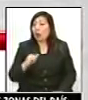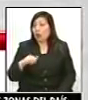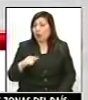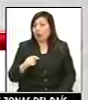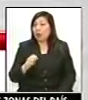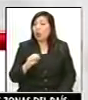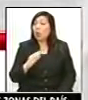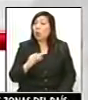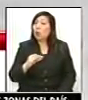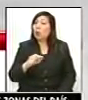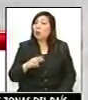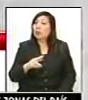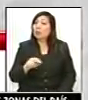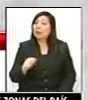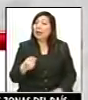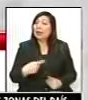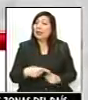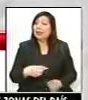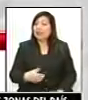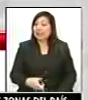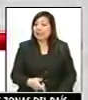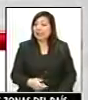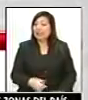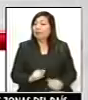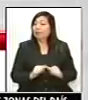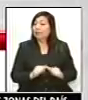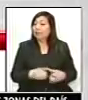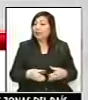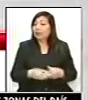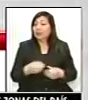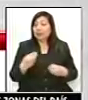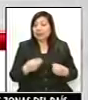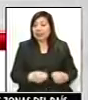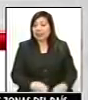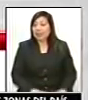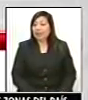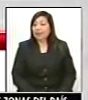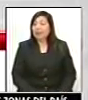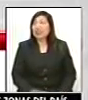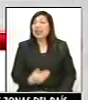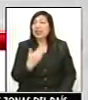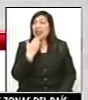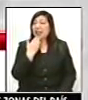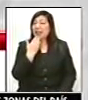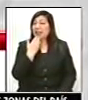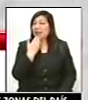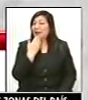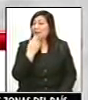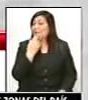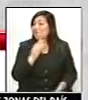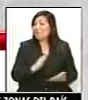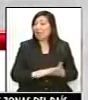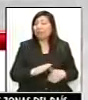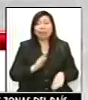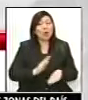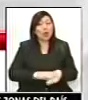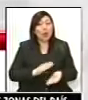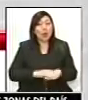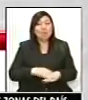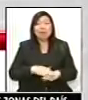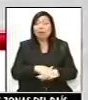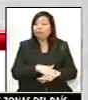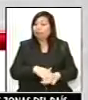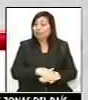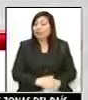Fernando Guzmán Yangato, exmiembro permanente del Comité Proconectividad, quienes habrían incurrido en responsabilidad